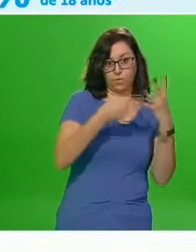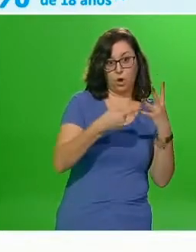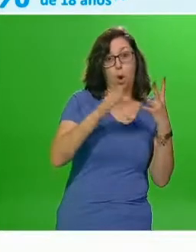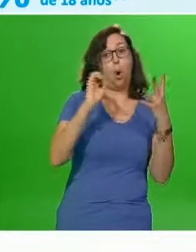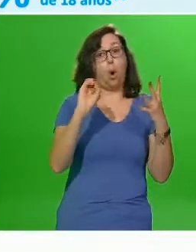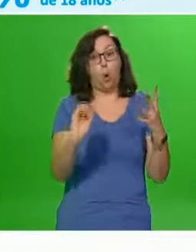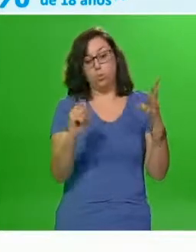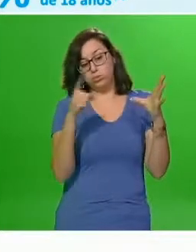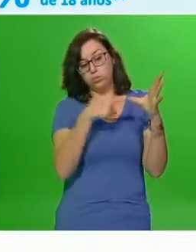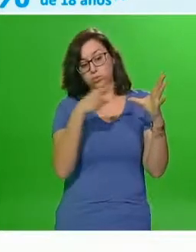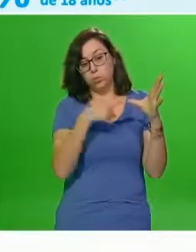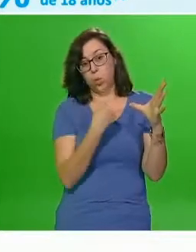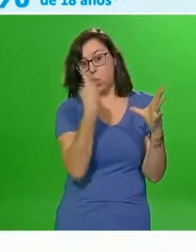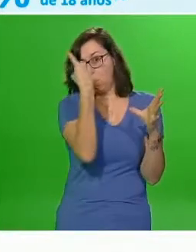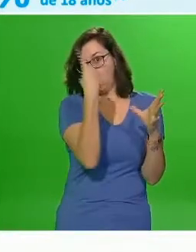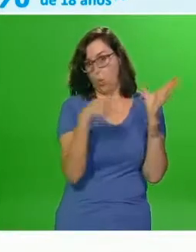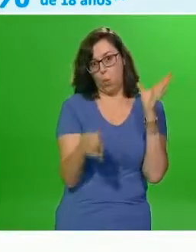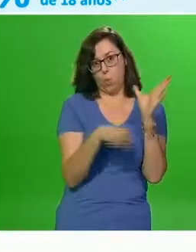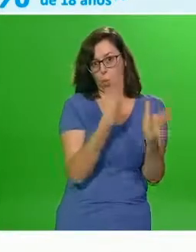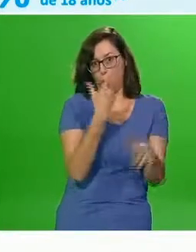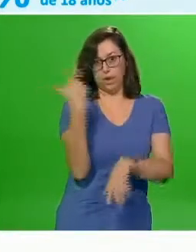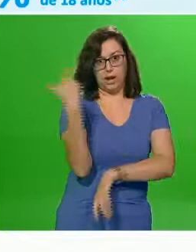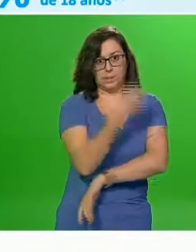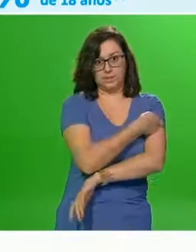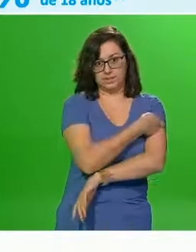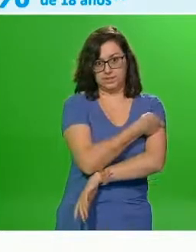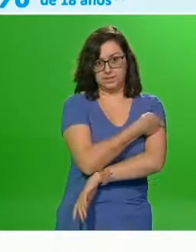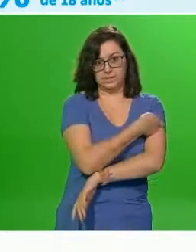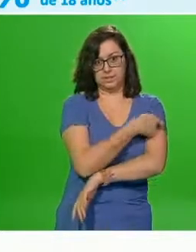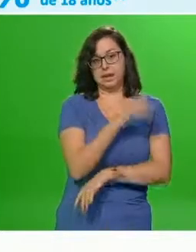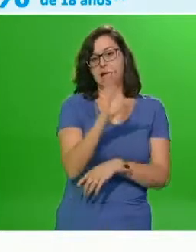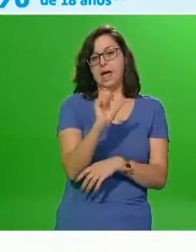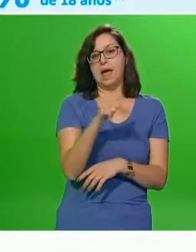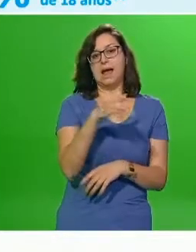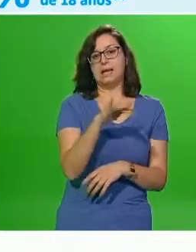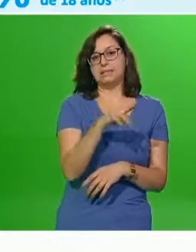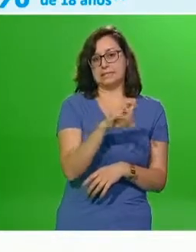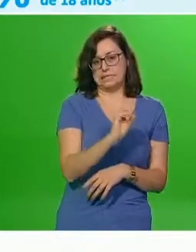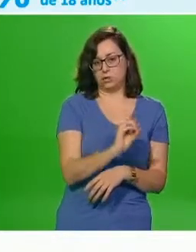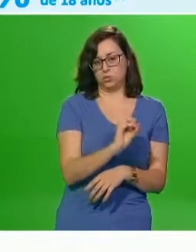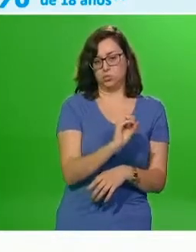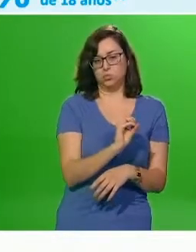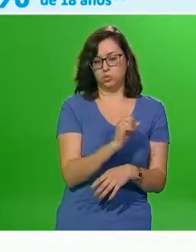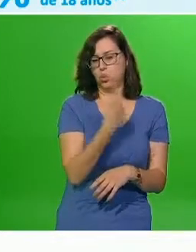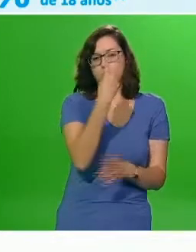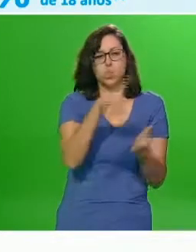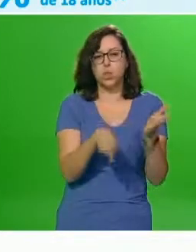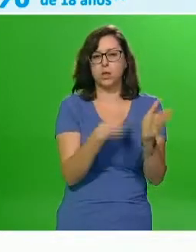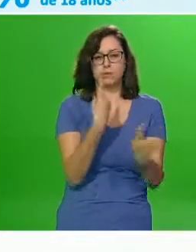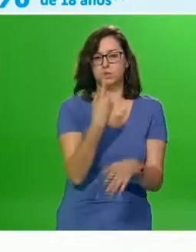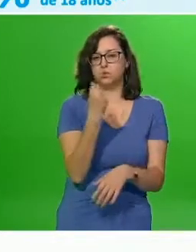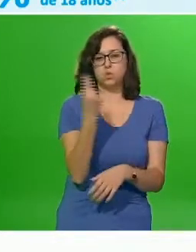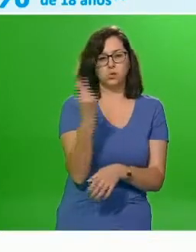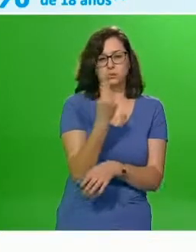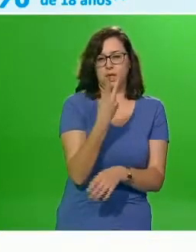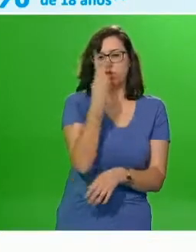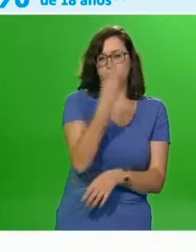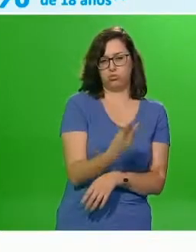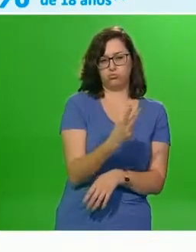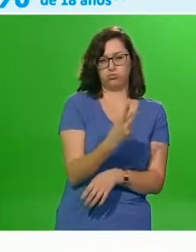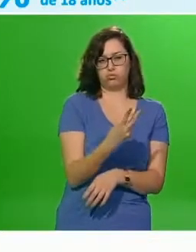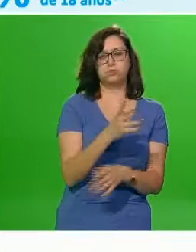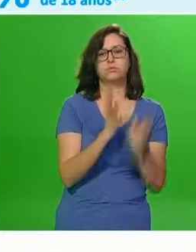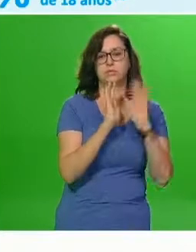vacunas, o tienen una dosis de la única vacuna, que es CanSino, que el esquema completo se considera